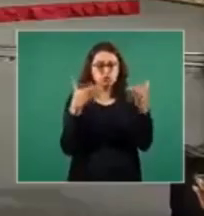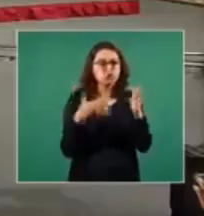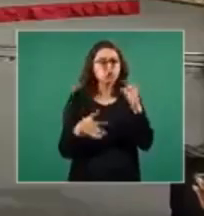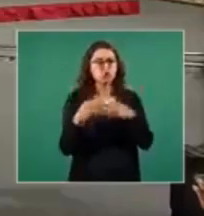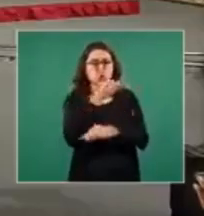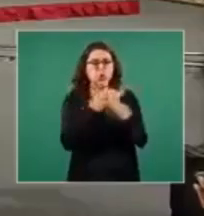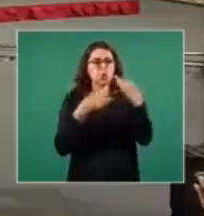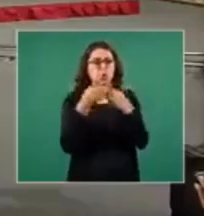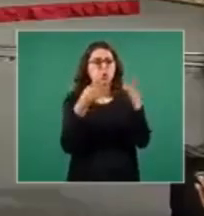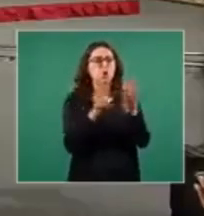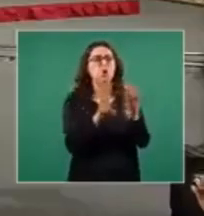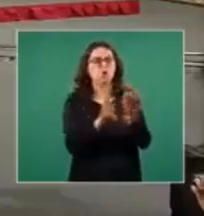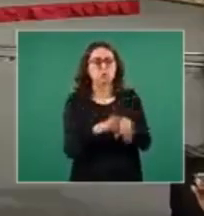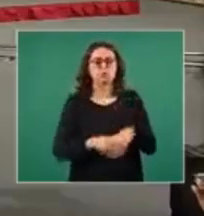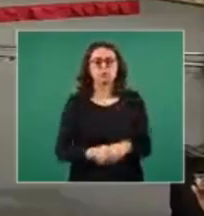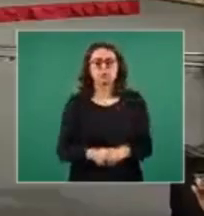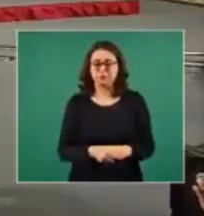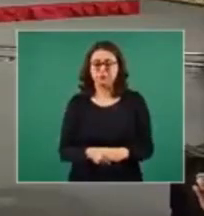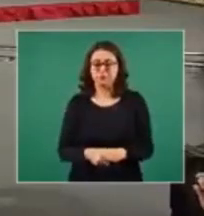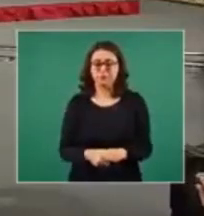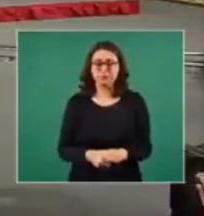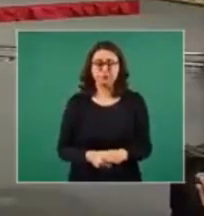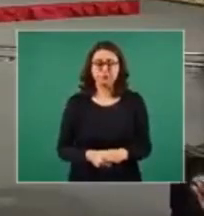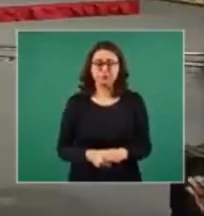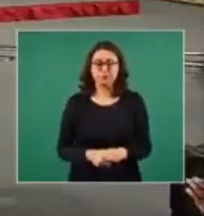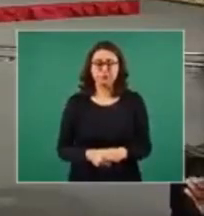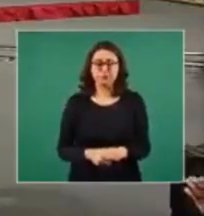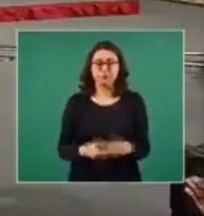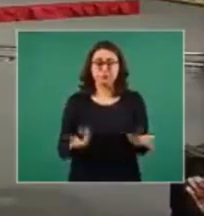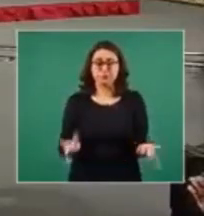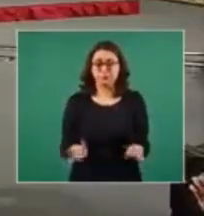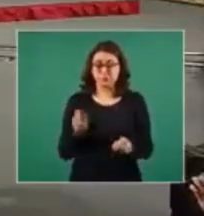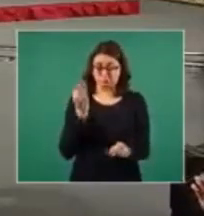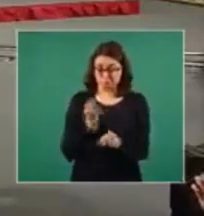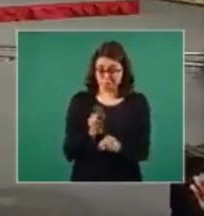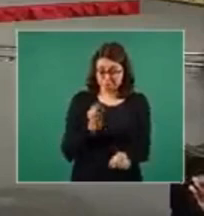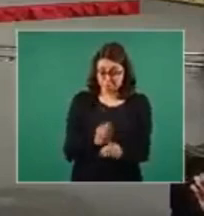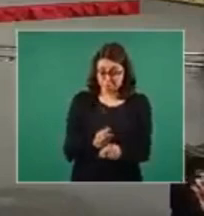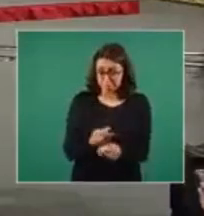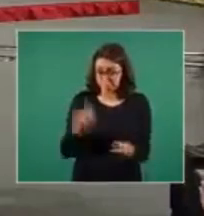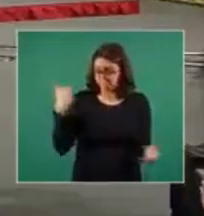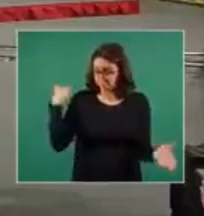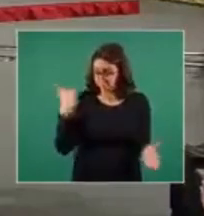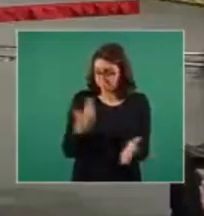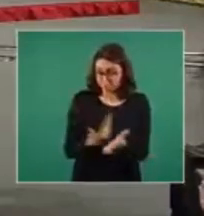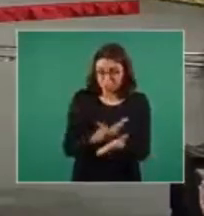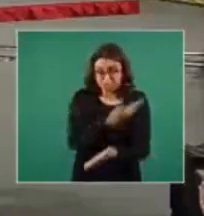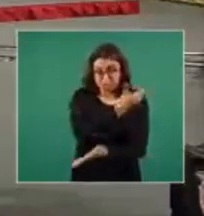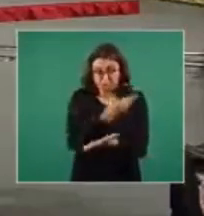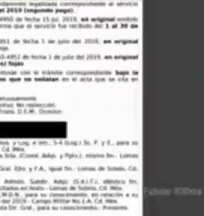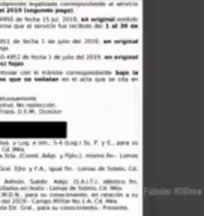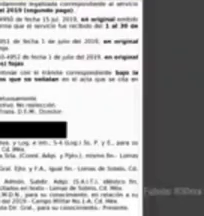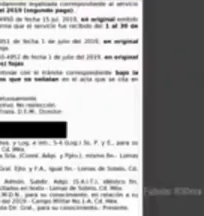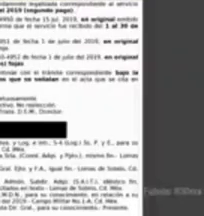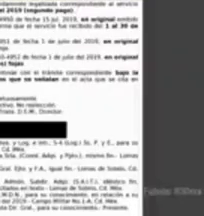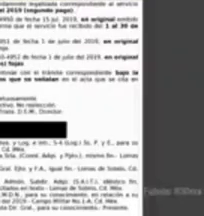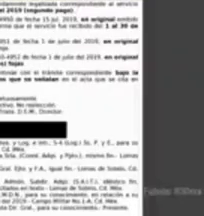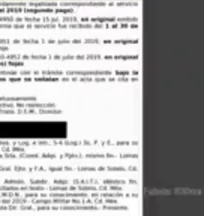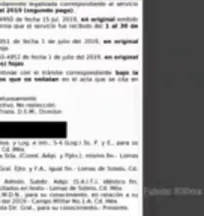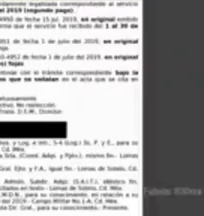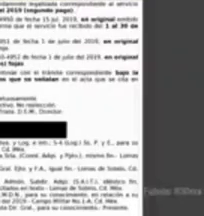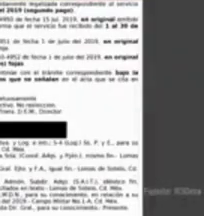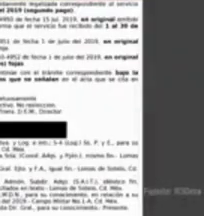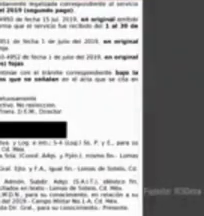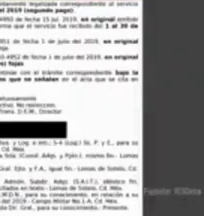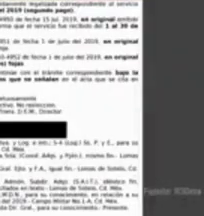en la actualidad no hay ya contratos con estas empresas o sea